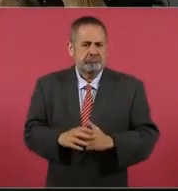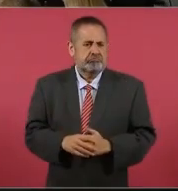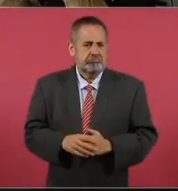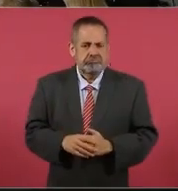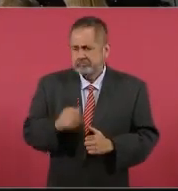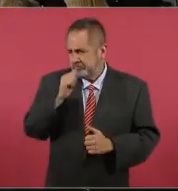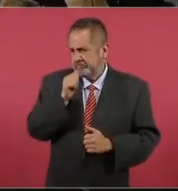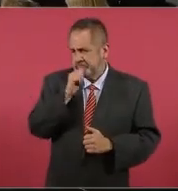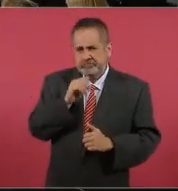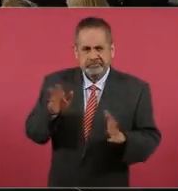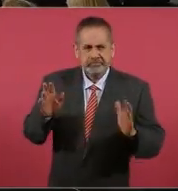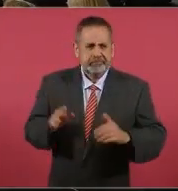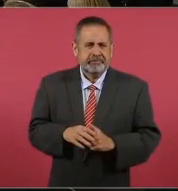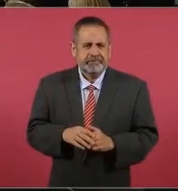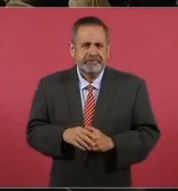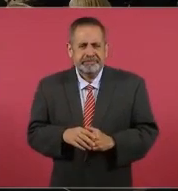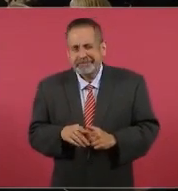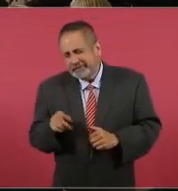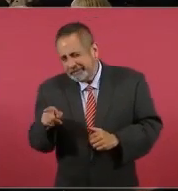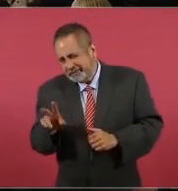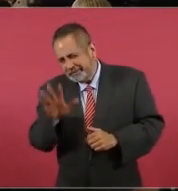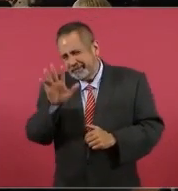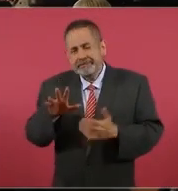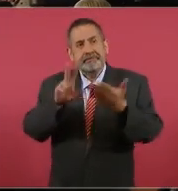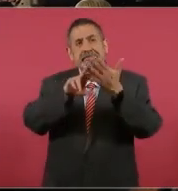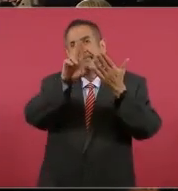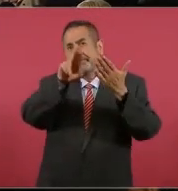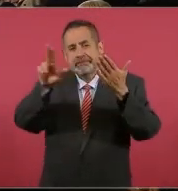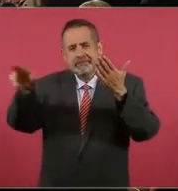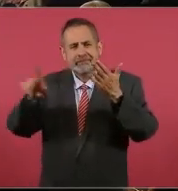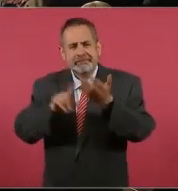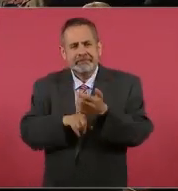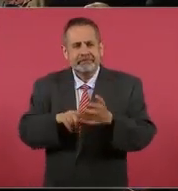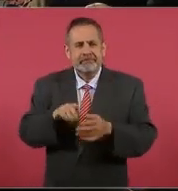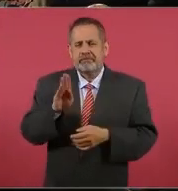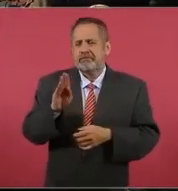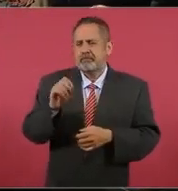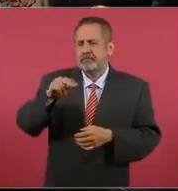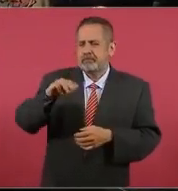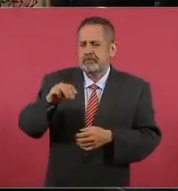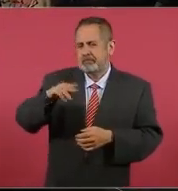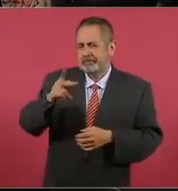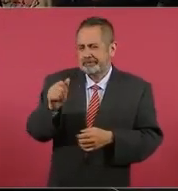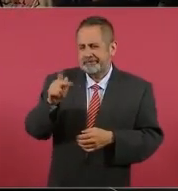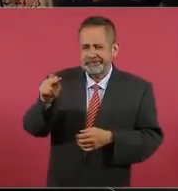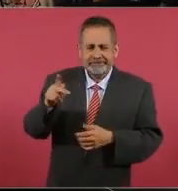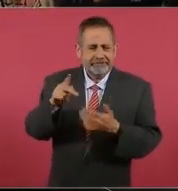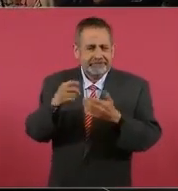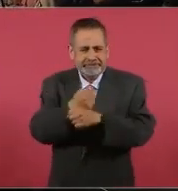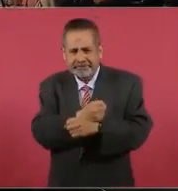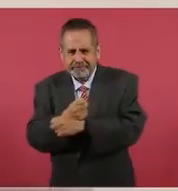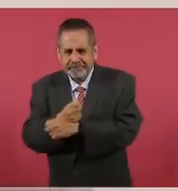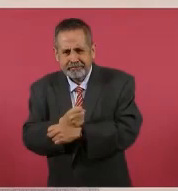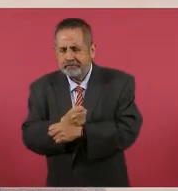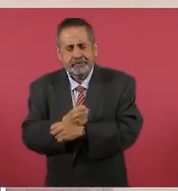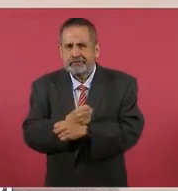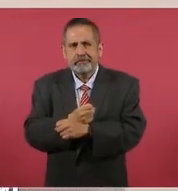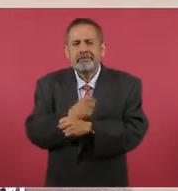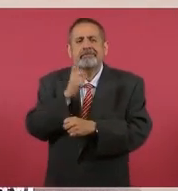Aún cuando aparecen en los murales de Bonampak esclavos, tiene que ver con la guerra.